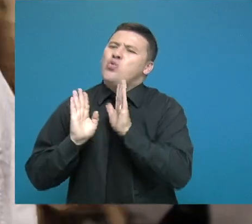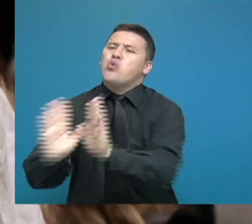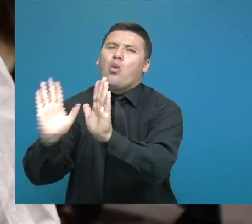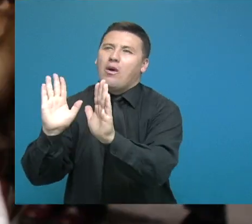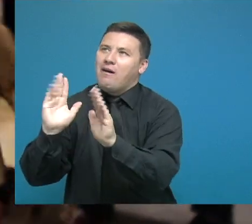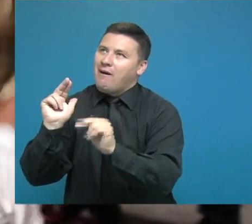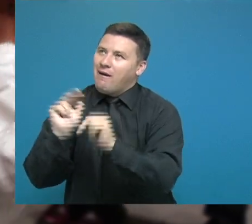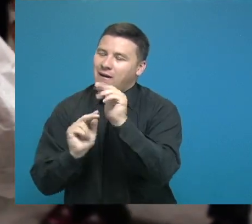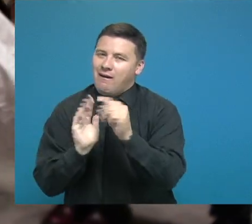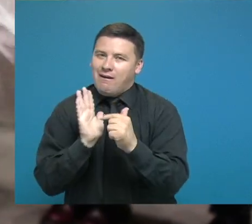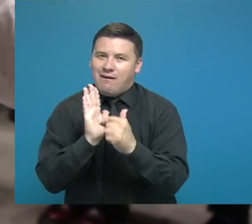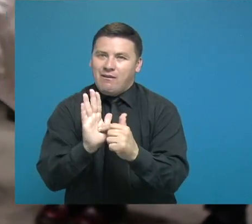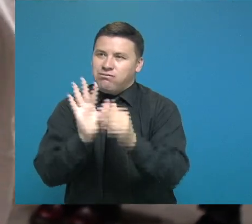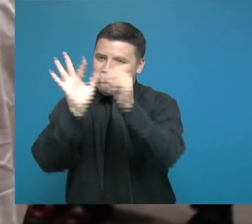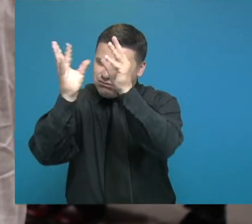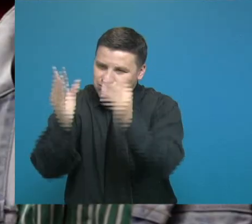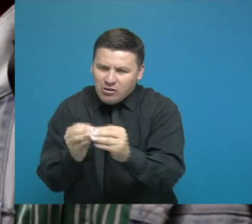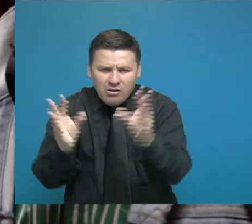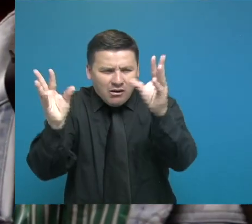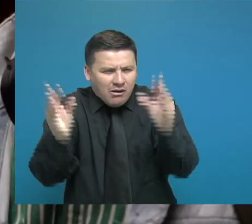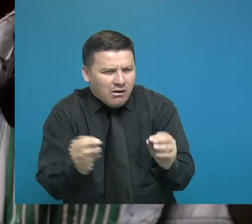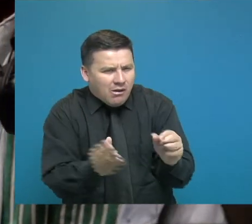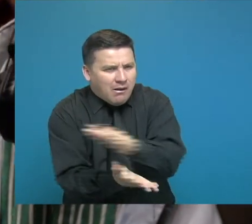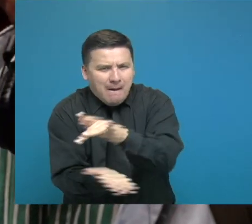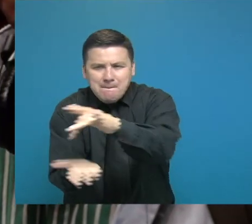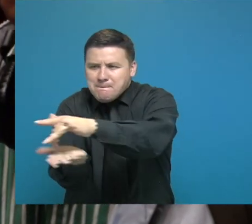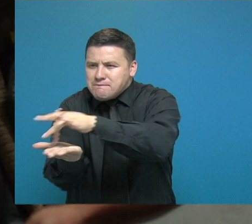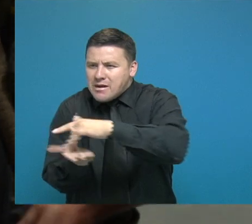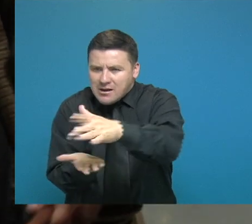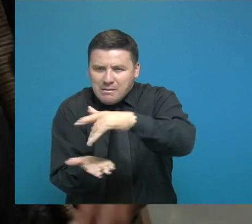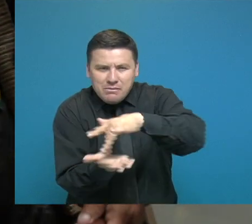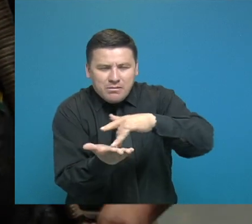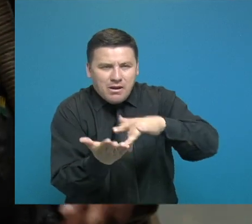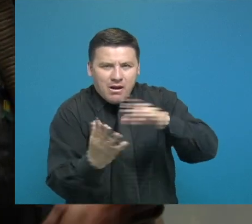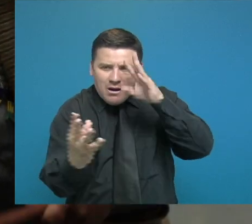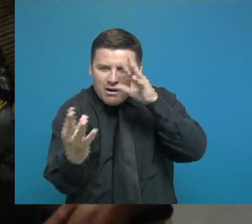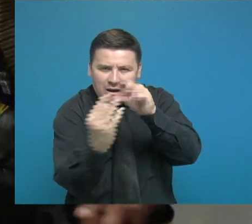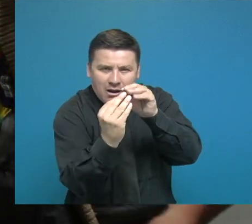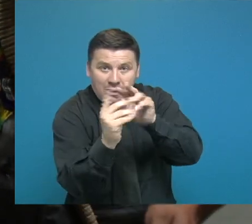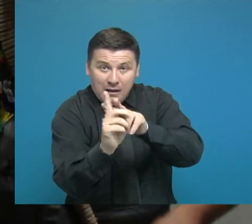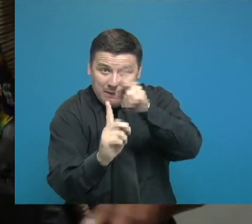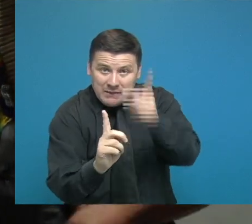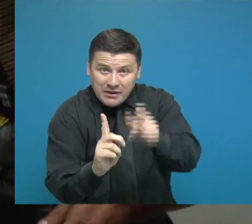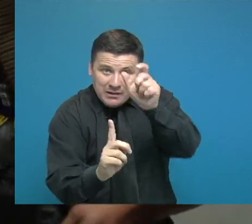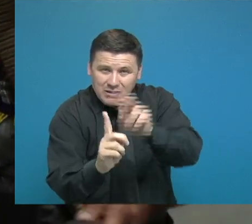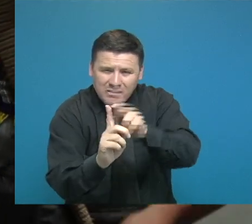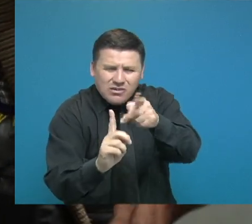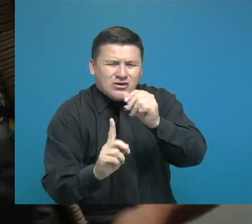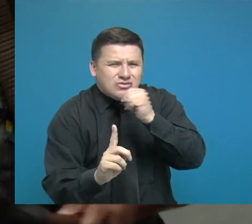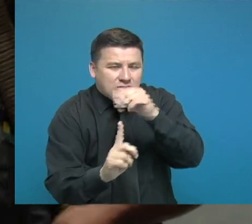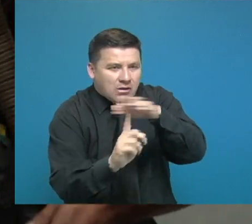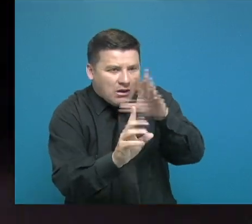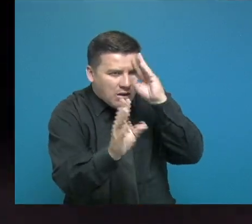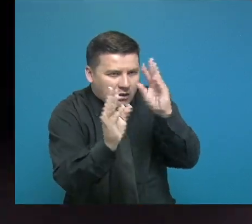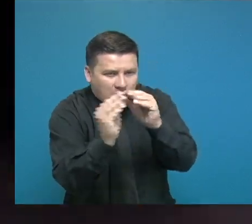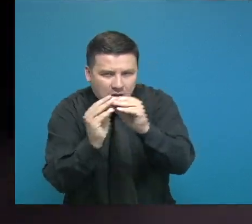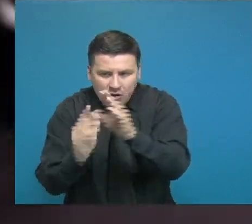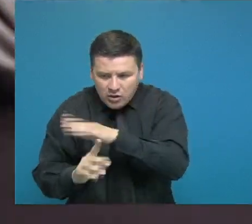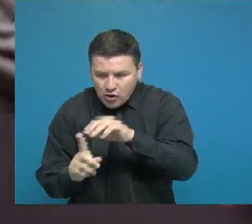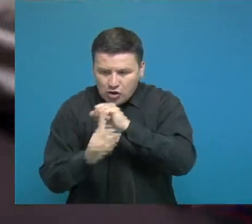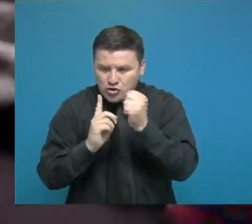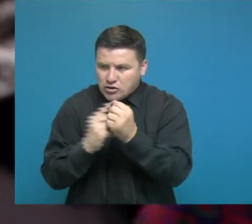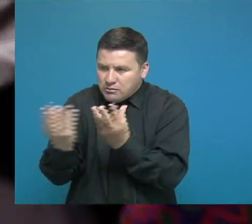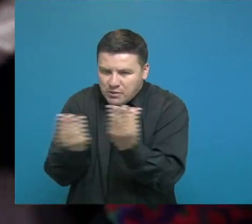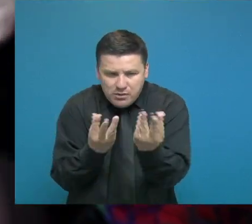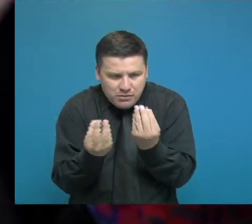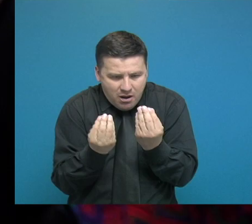identificación de iniciativas, tiene que ser el resultado de un proceso de participación y de concertación con las víctimas, pero también con otros sectores